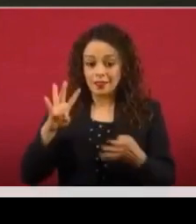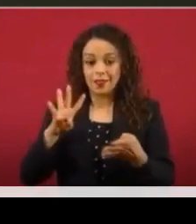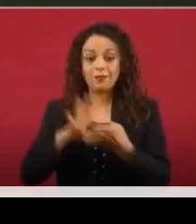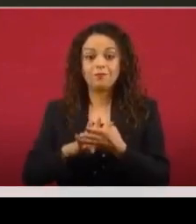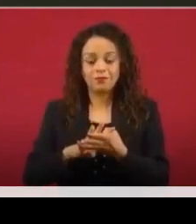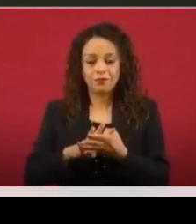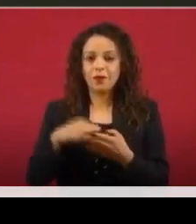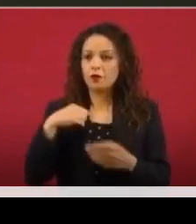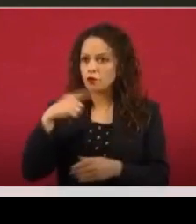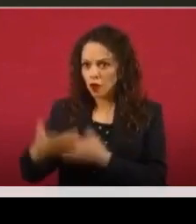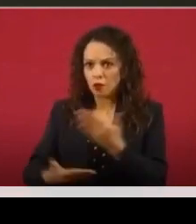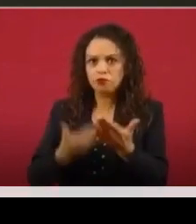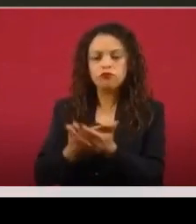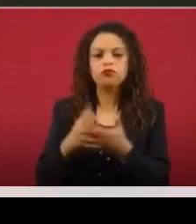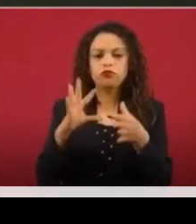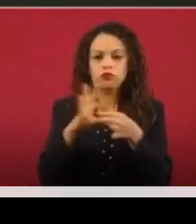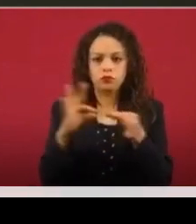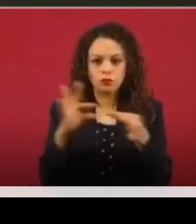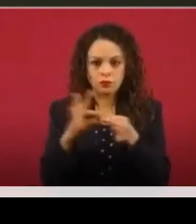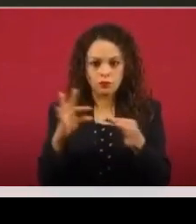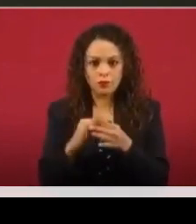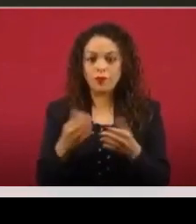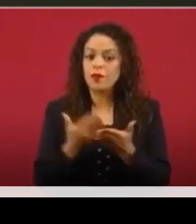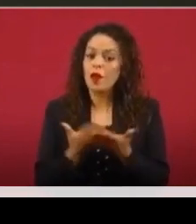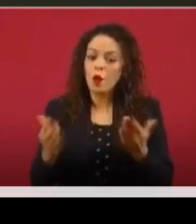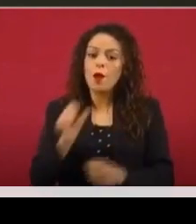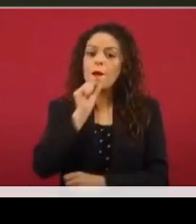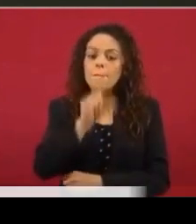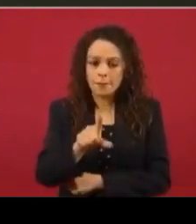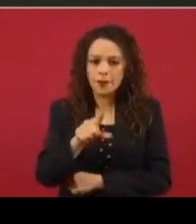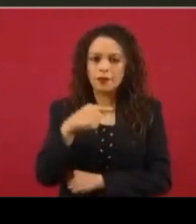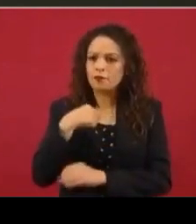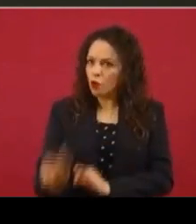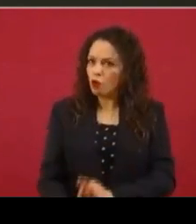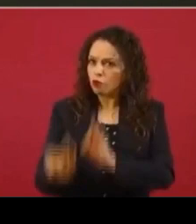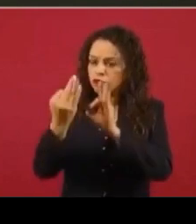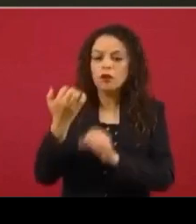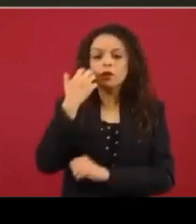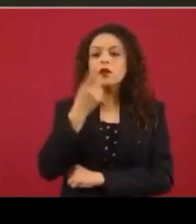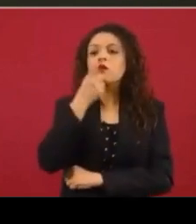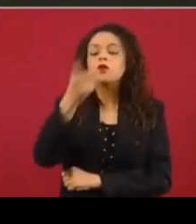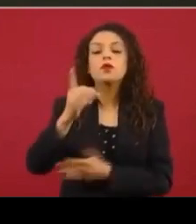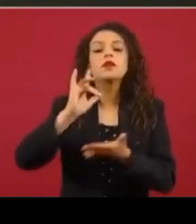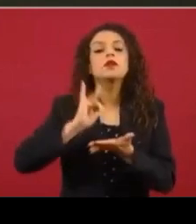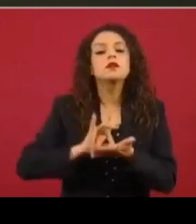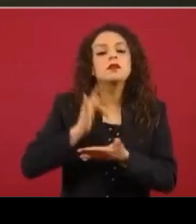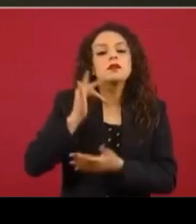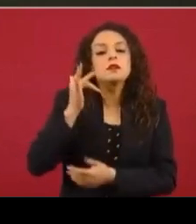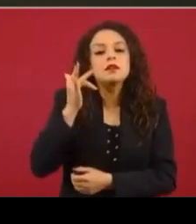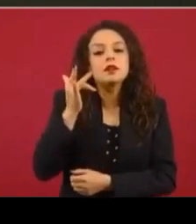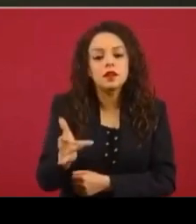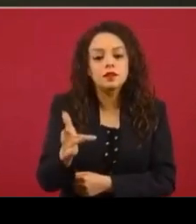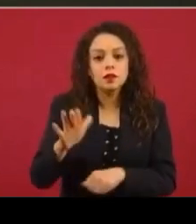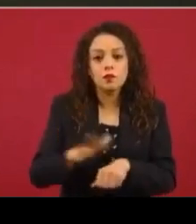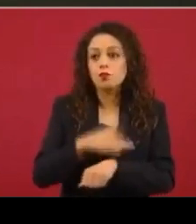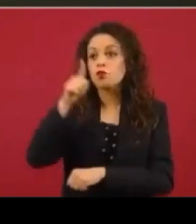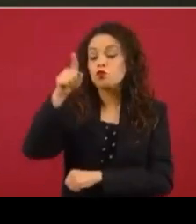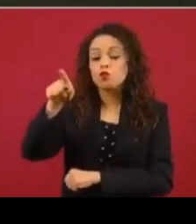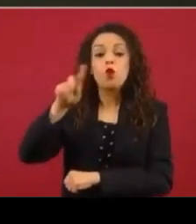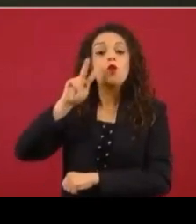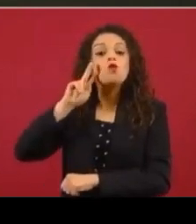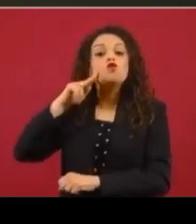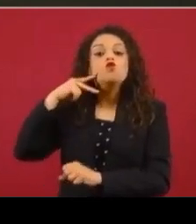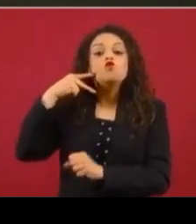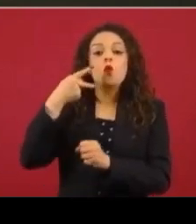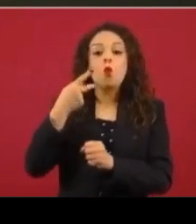estaba preso, vine, expuse el caso y así como lo expuse públicamente, quiero venir a agradecerle. que gracias a su voluntad política de